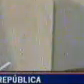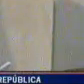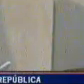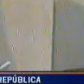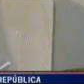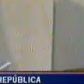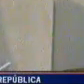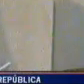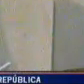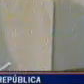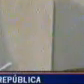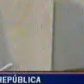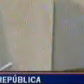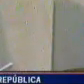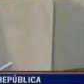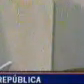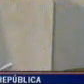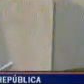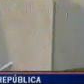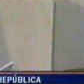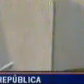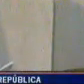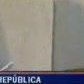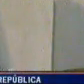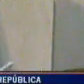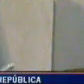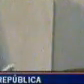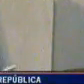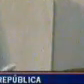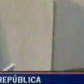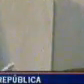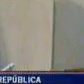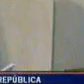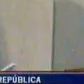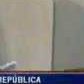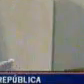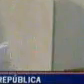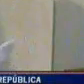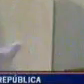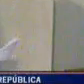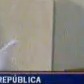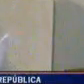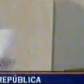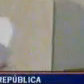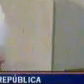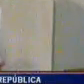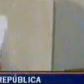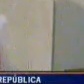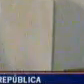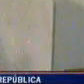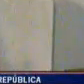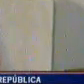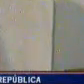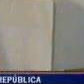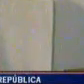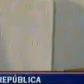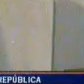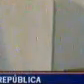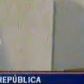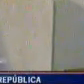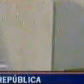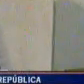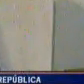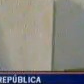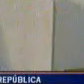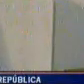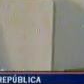nunca tendríamos la generación que tenemos hoy en Colombia. Ahora, que eso se le entreguen a los extranjeros, pues tampoco parece preocuparle